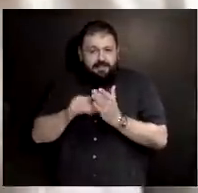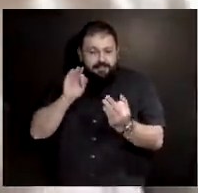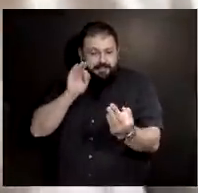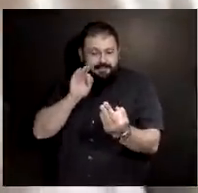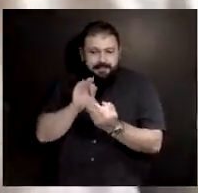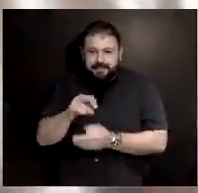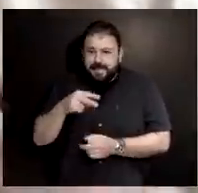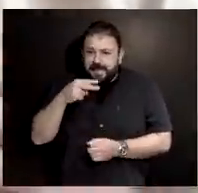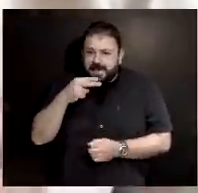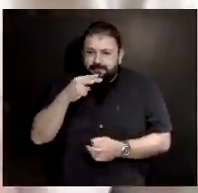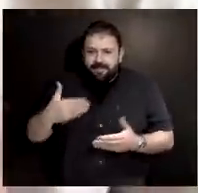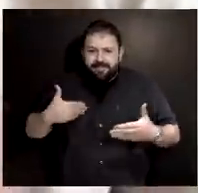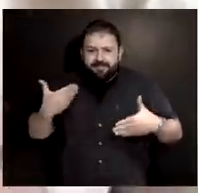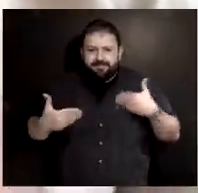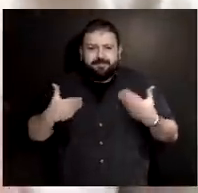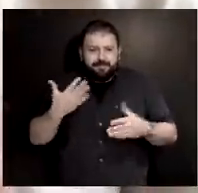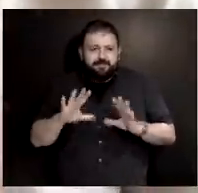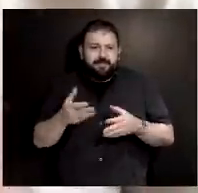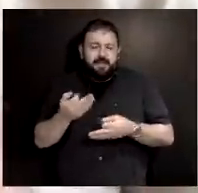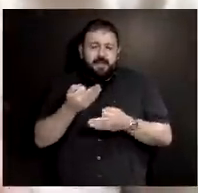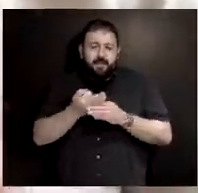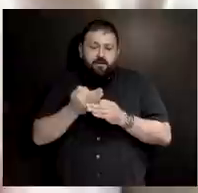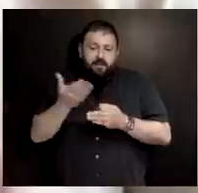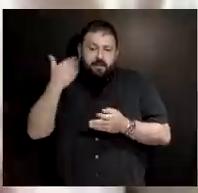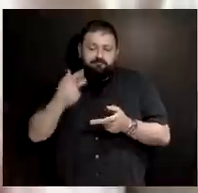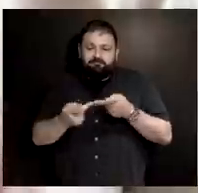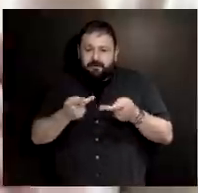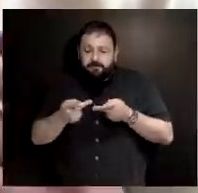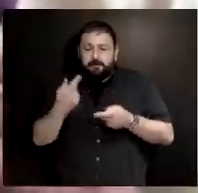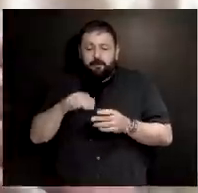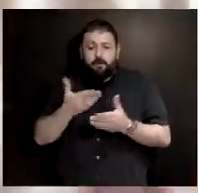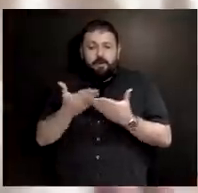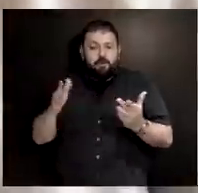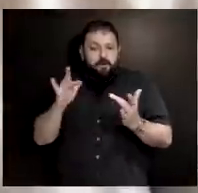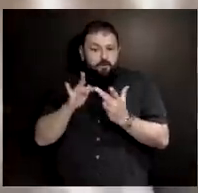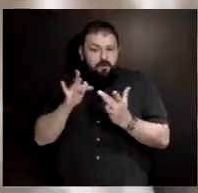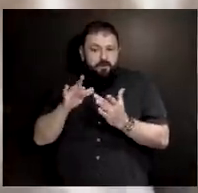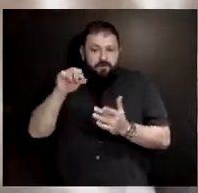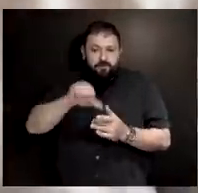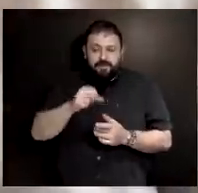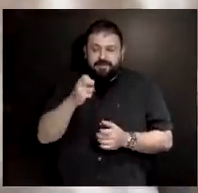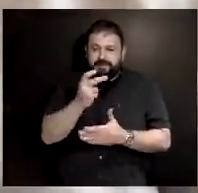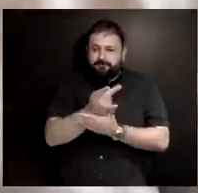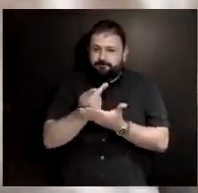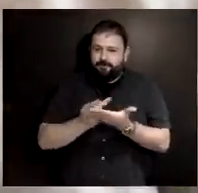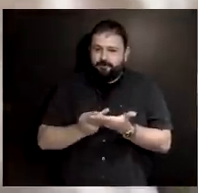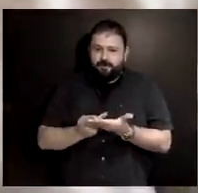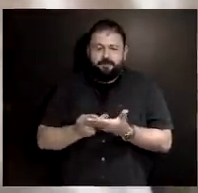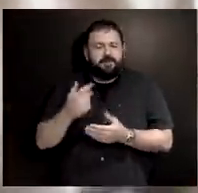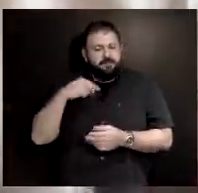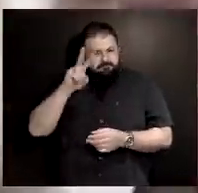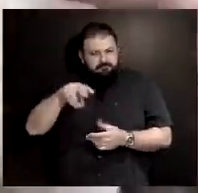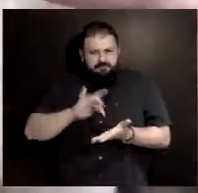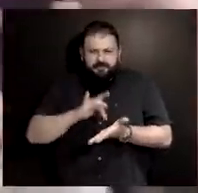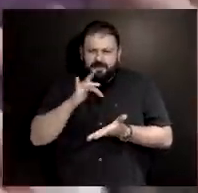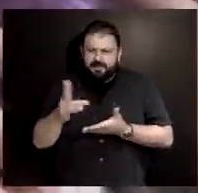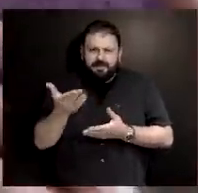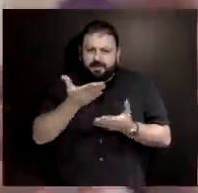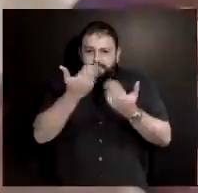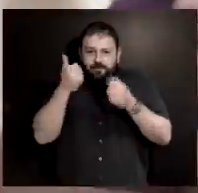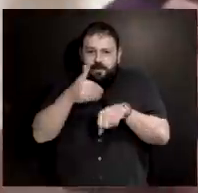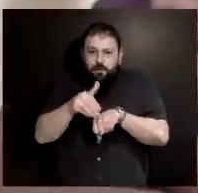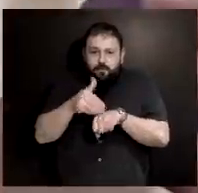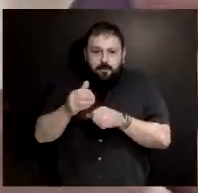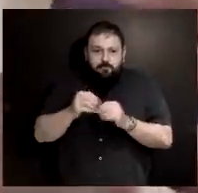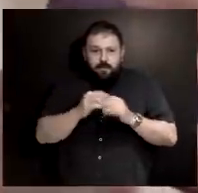pasados, digo, estábamos un poco más separados, tal vez, o menos conectados hoy con este programa y agradeciendo, ya no sé qué número de programa